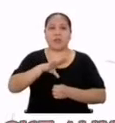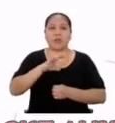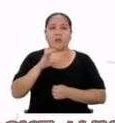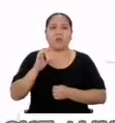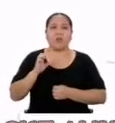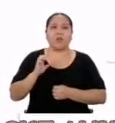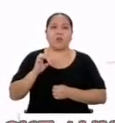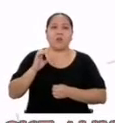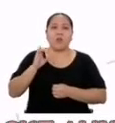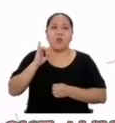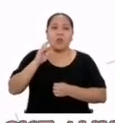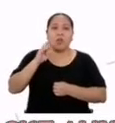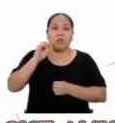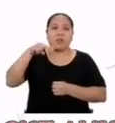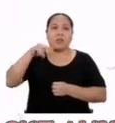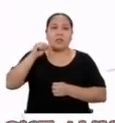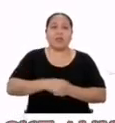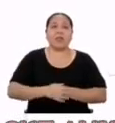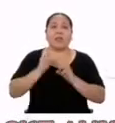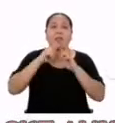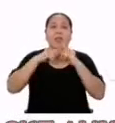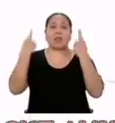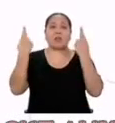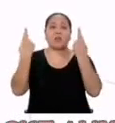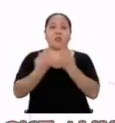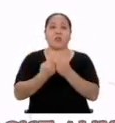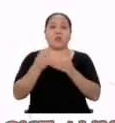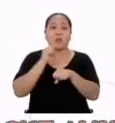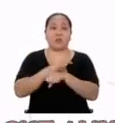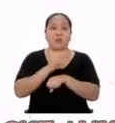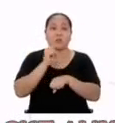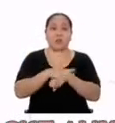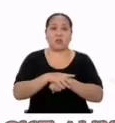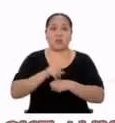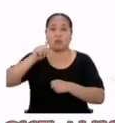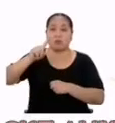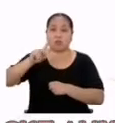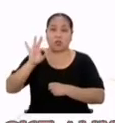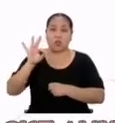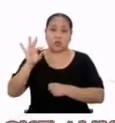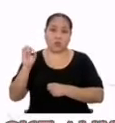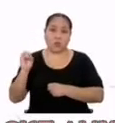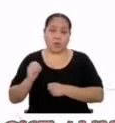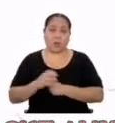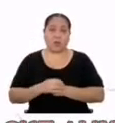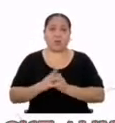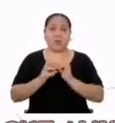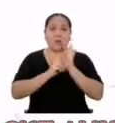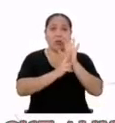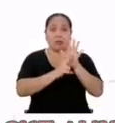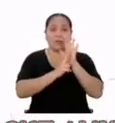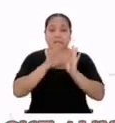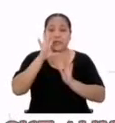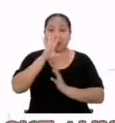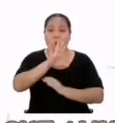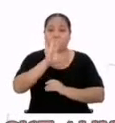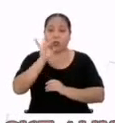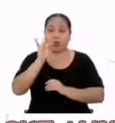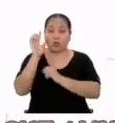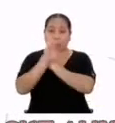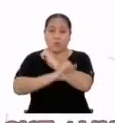la 190ª reunión del Consejo. Los representantes de sus 58